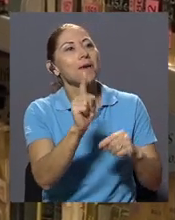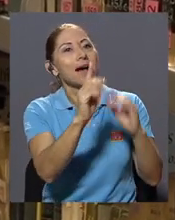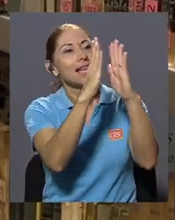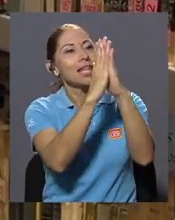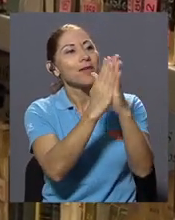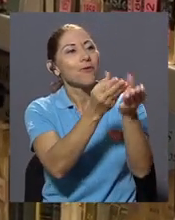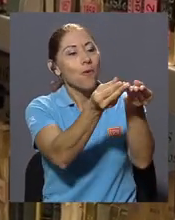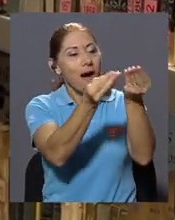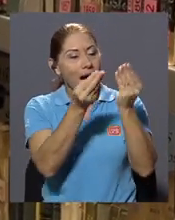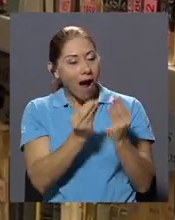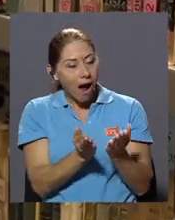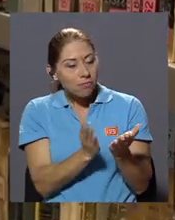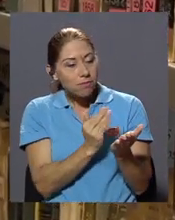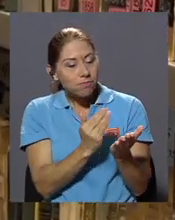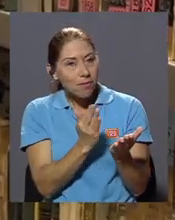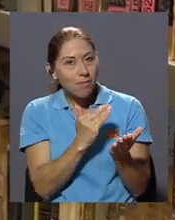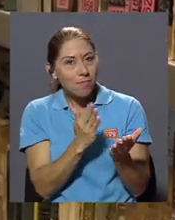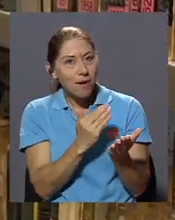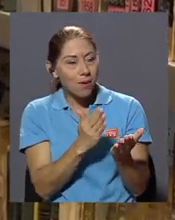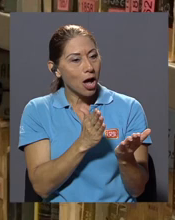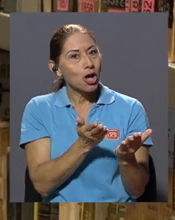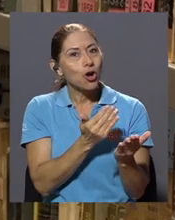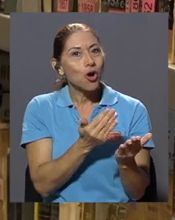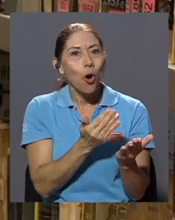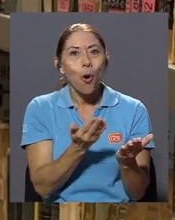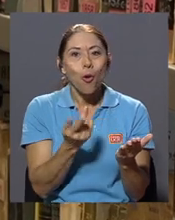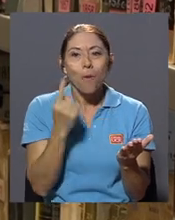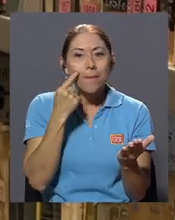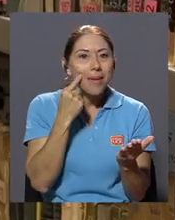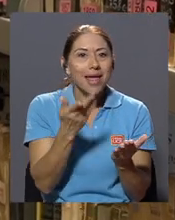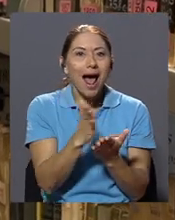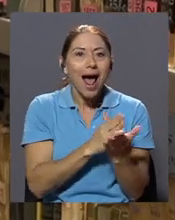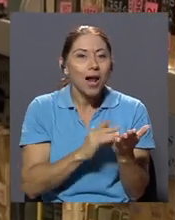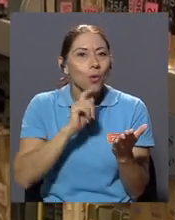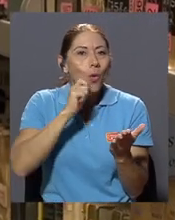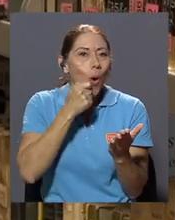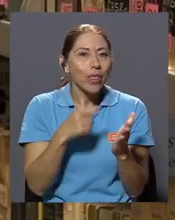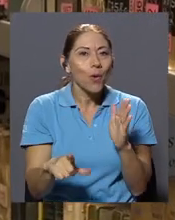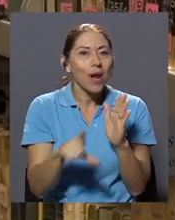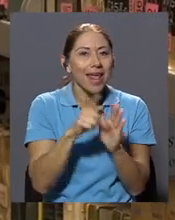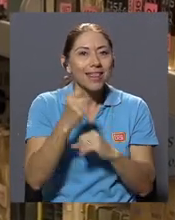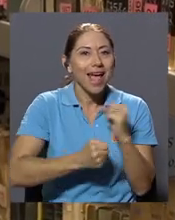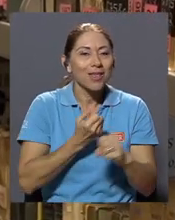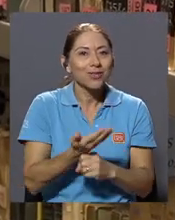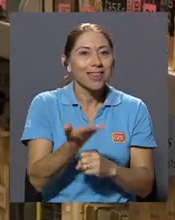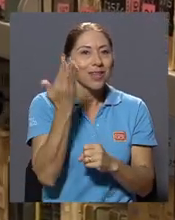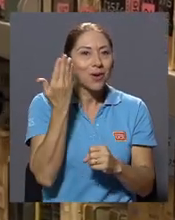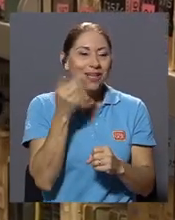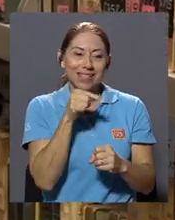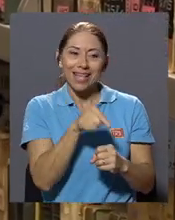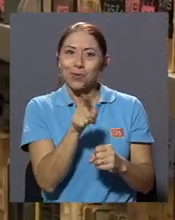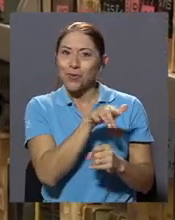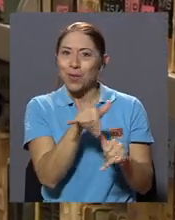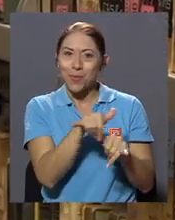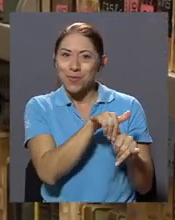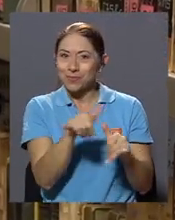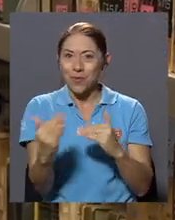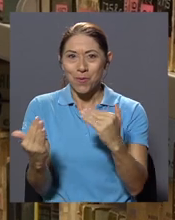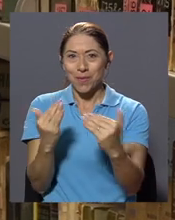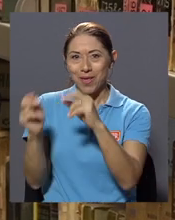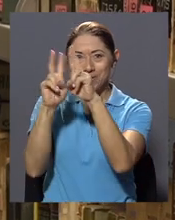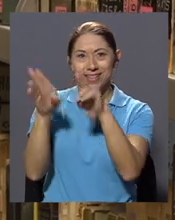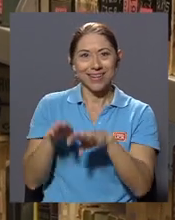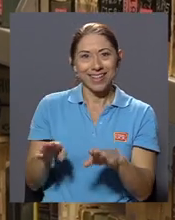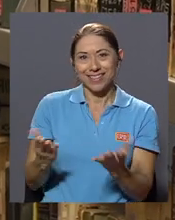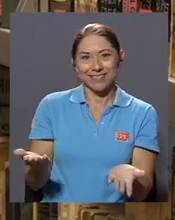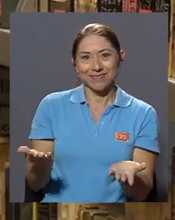papel y poder consultar ya sea un código o consultar alguna ley de años anteriores o alguna investigación de algún profesor muy importante,